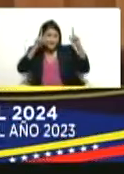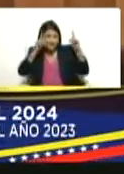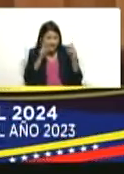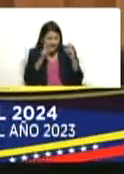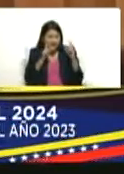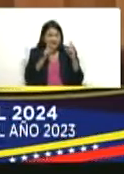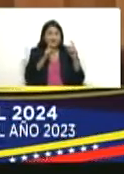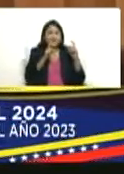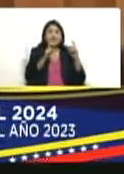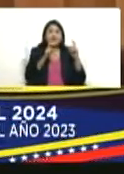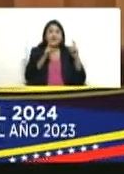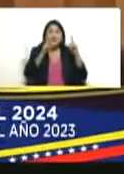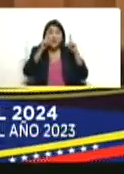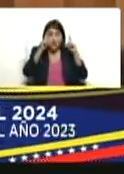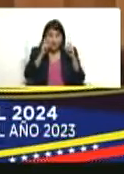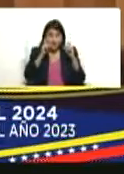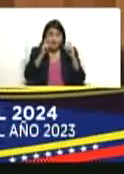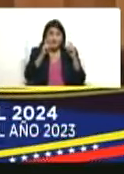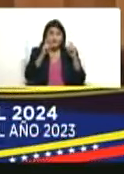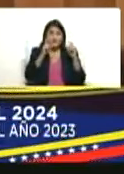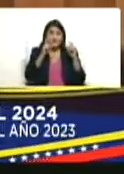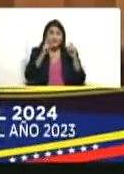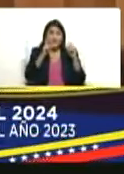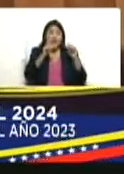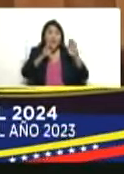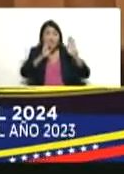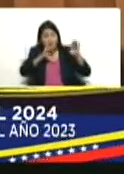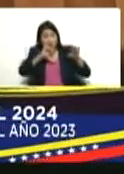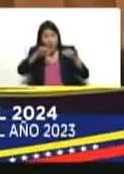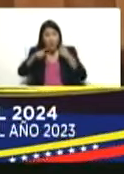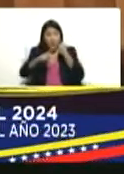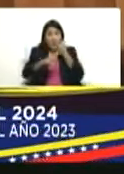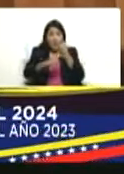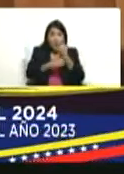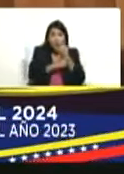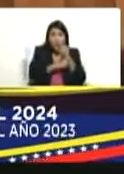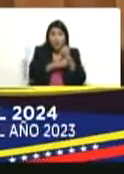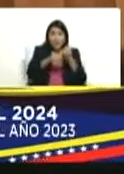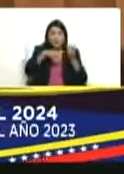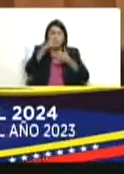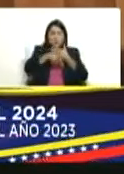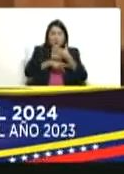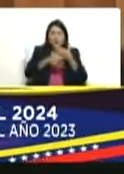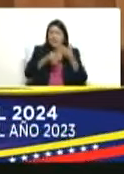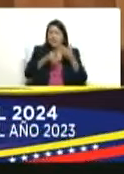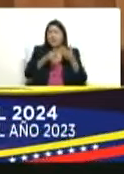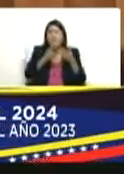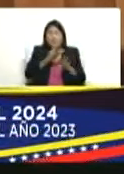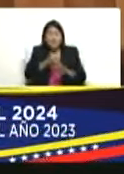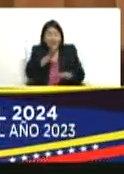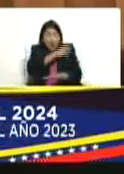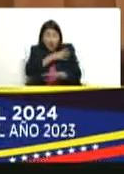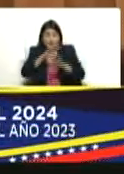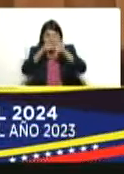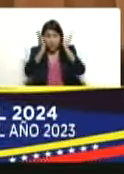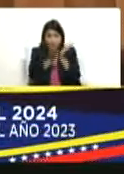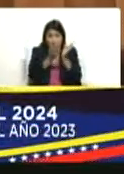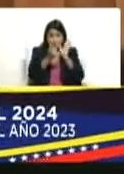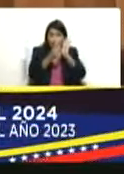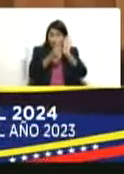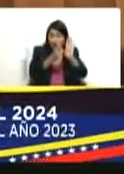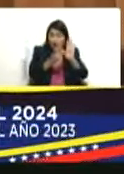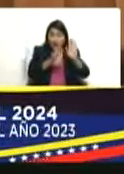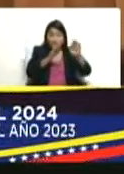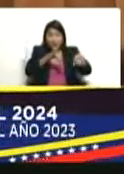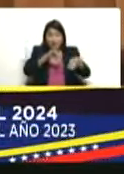se tomaron la foto, que salieron a respaldar uno de los proyectos desestabilizadores más grandes que ha habido en el mundo,